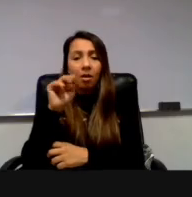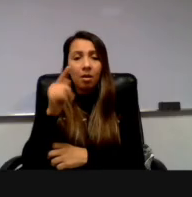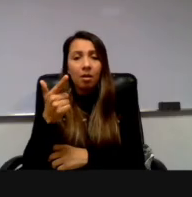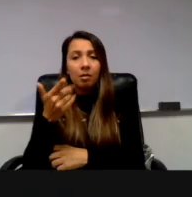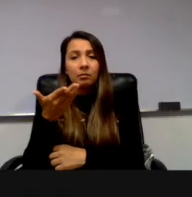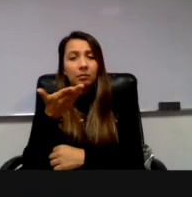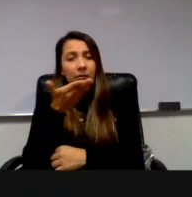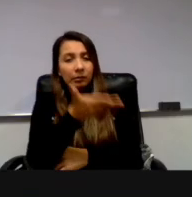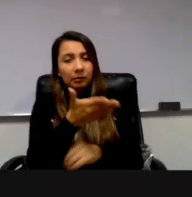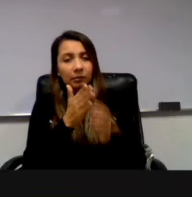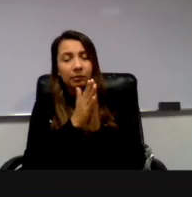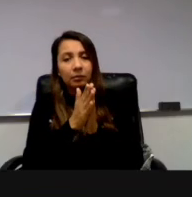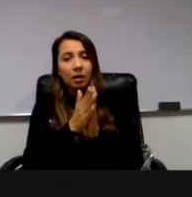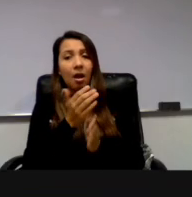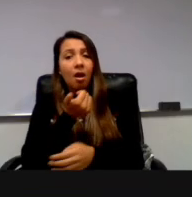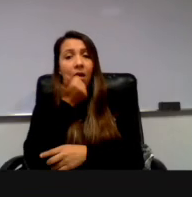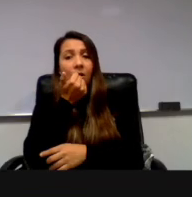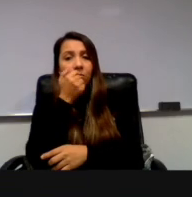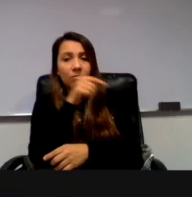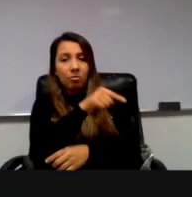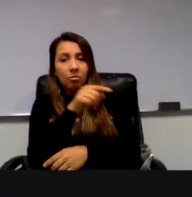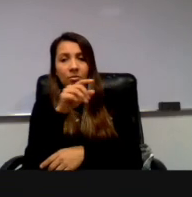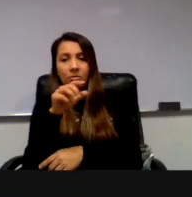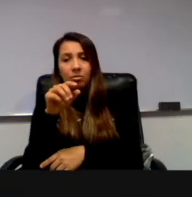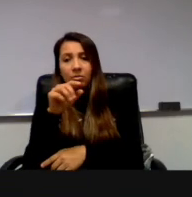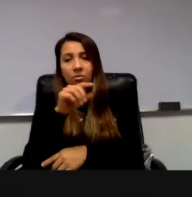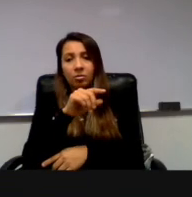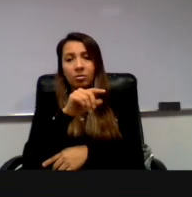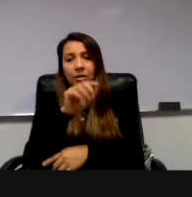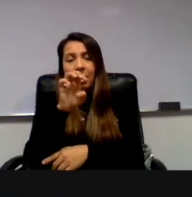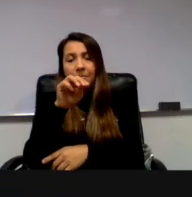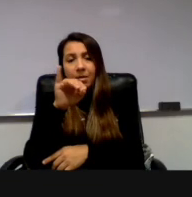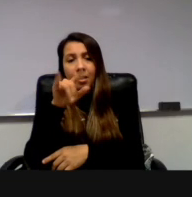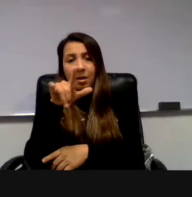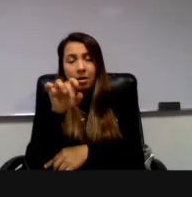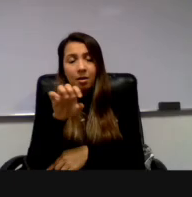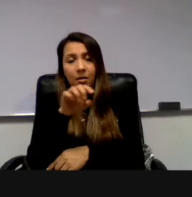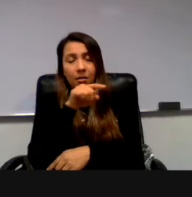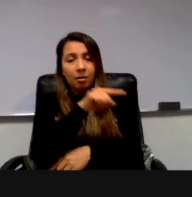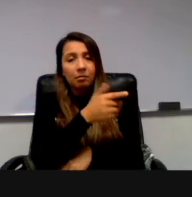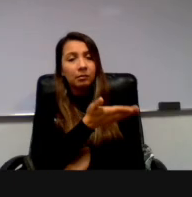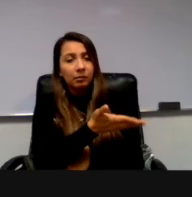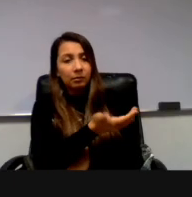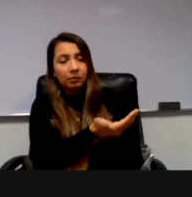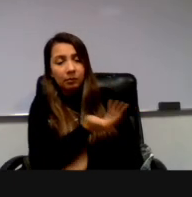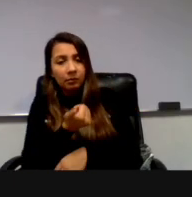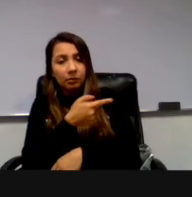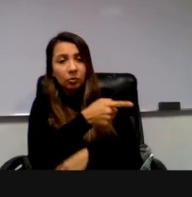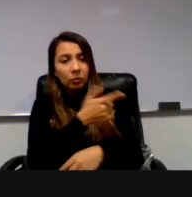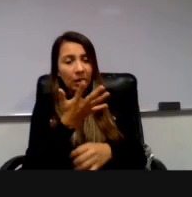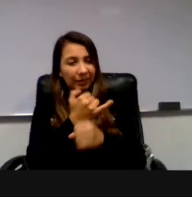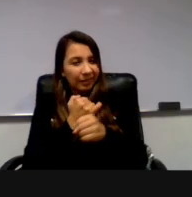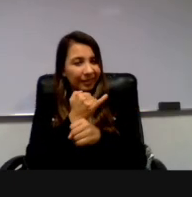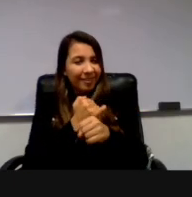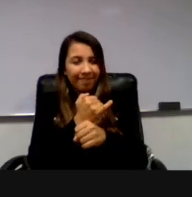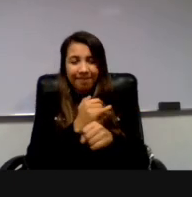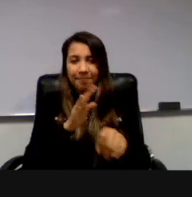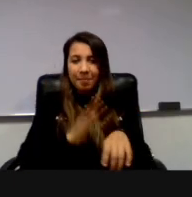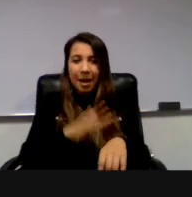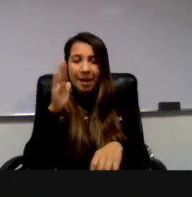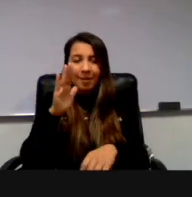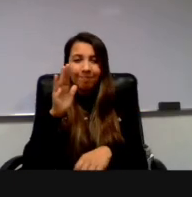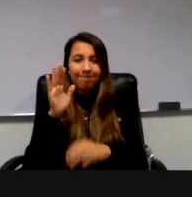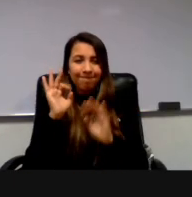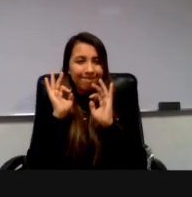artículos a Zuckerkandl, a su alumno, y sí le dijo, mira, quiero que estos artículos sean revolucionarios, ¿no? Y